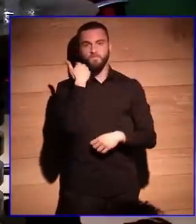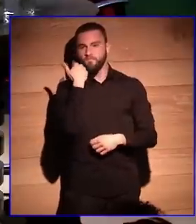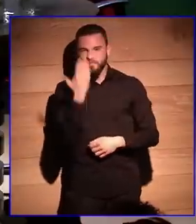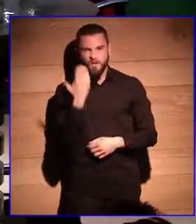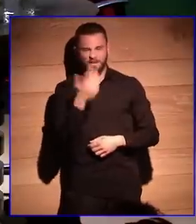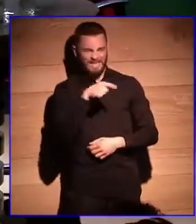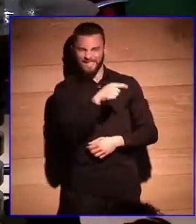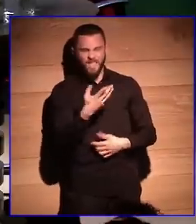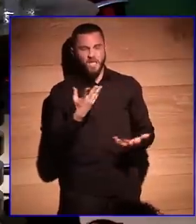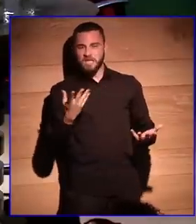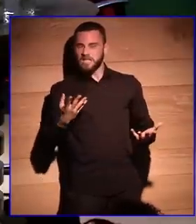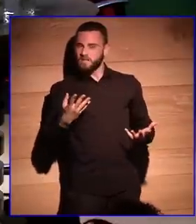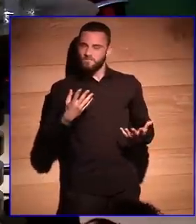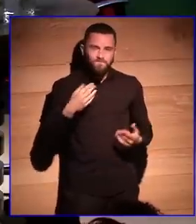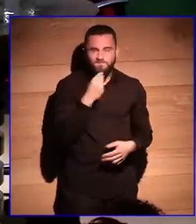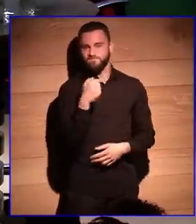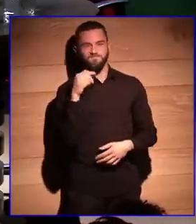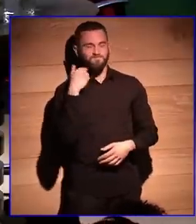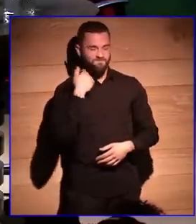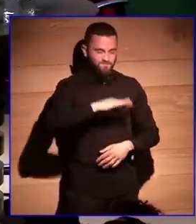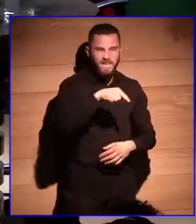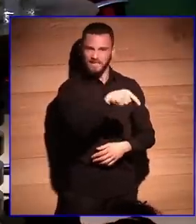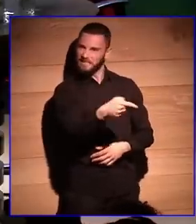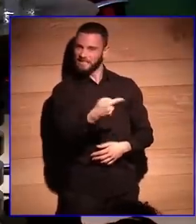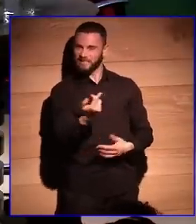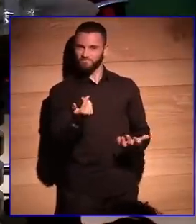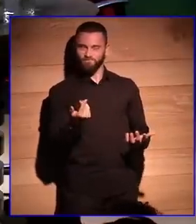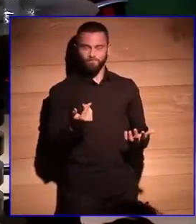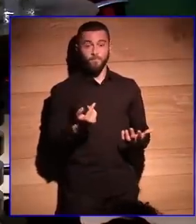Este niñato de las... El mimimimi de Abel. Y luego el otro,